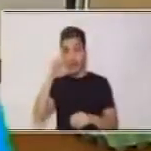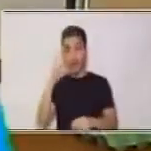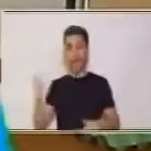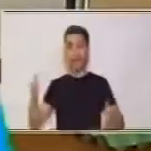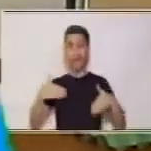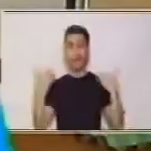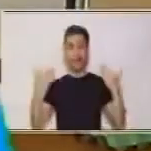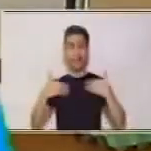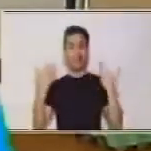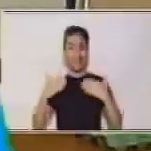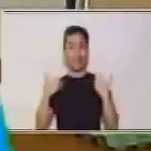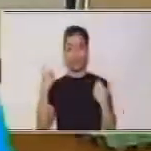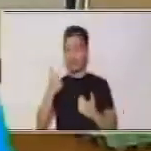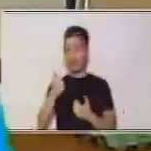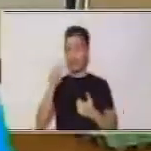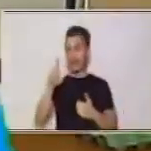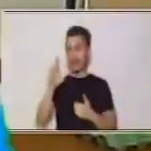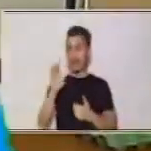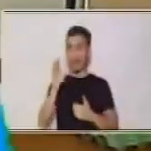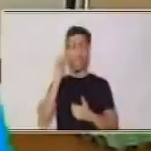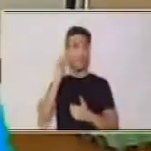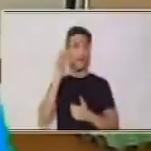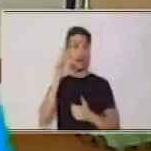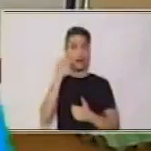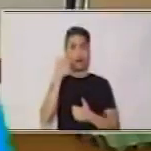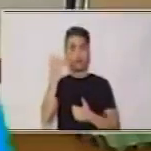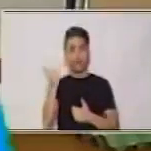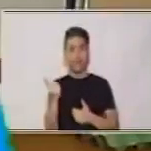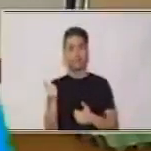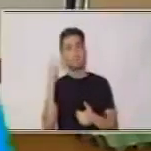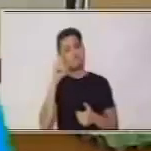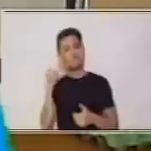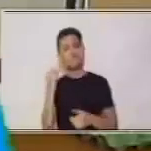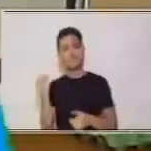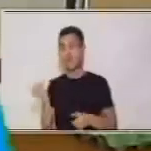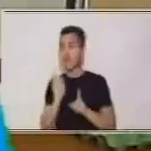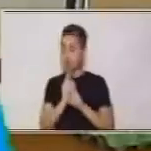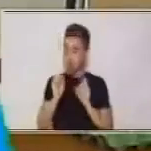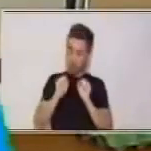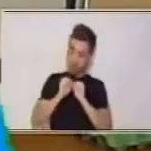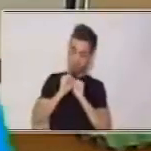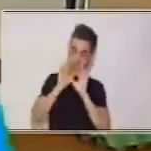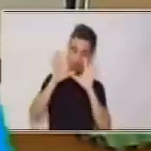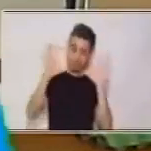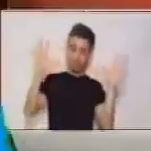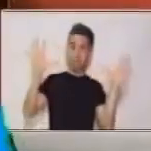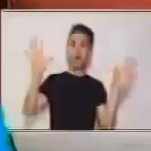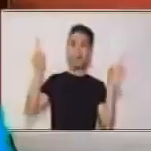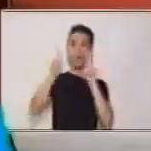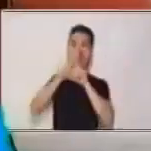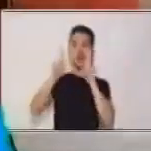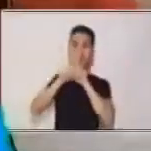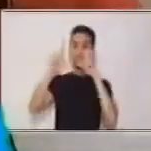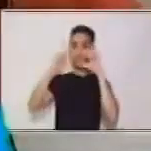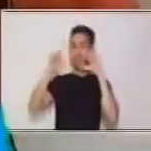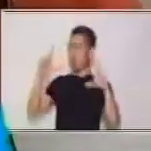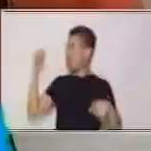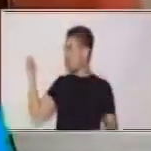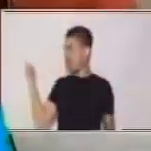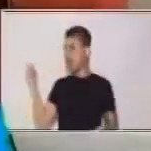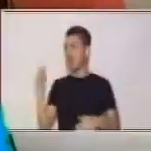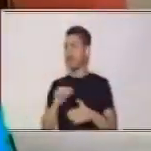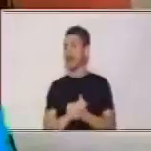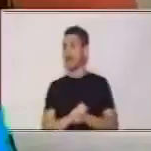alegría. Porque la alegría, la alegría brilla como el sol. También brilla